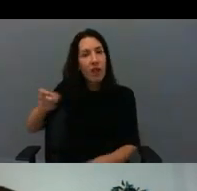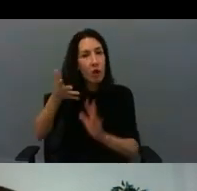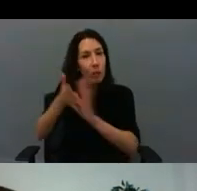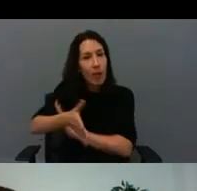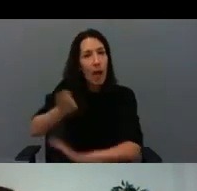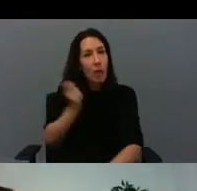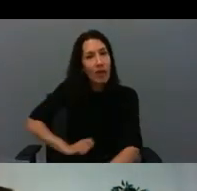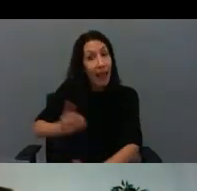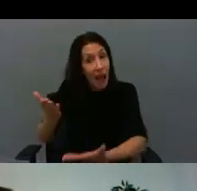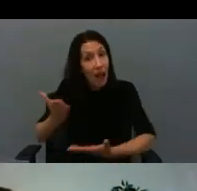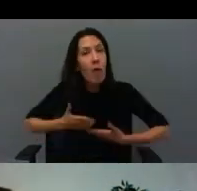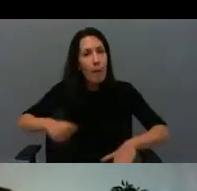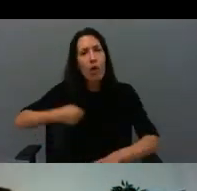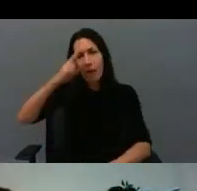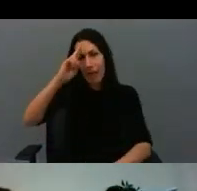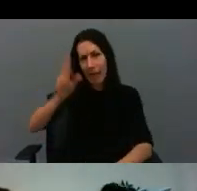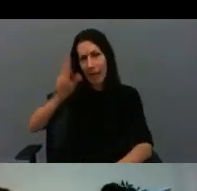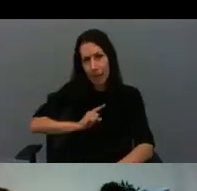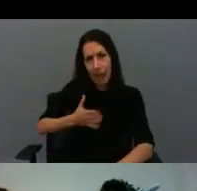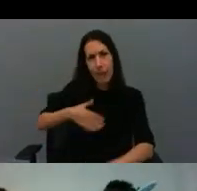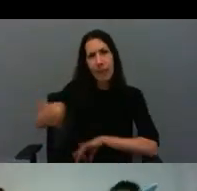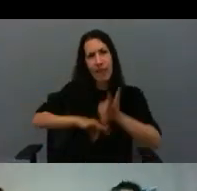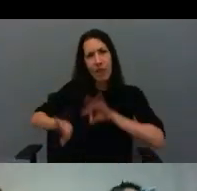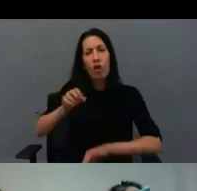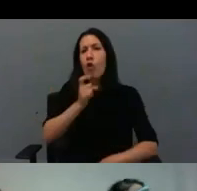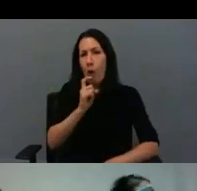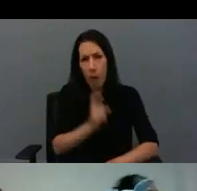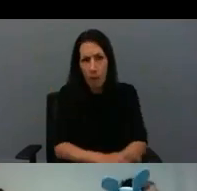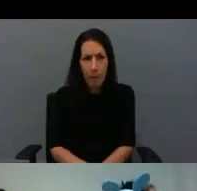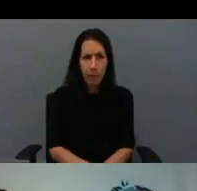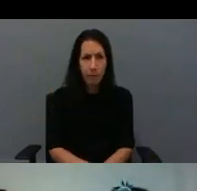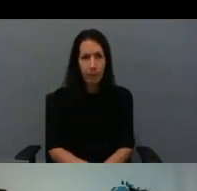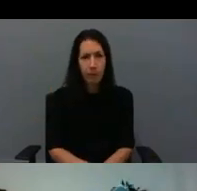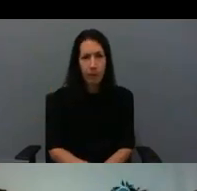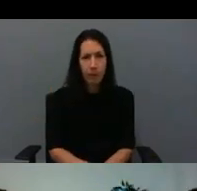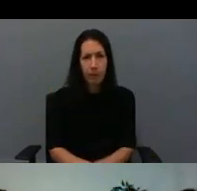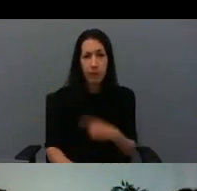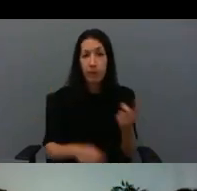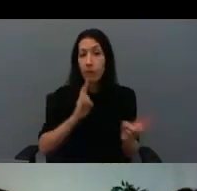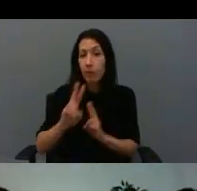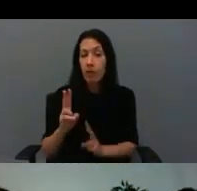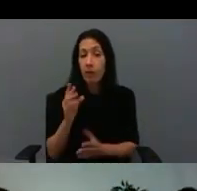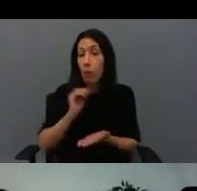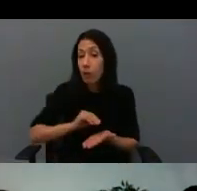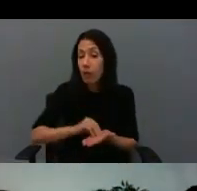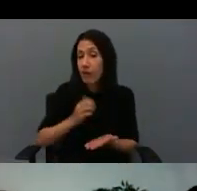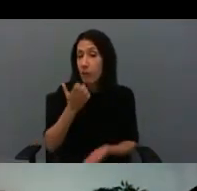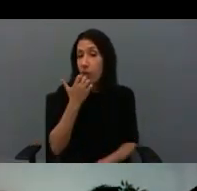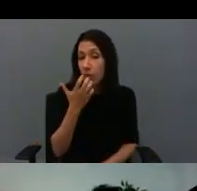respetando las decisiones de las personas con discapacidad. Bueno, muchas veces es verdad que, por ejemplo,